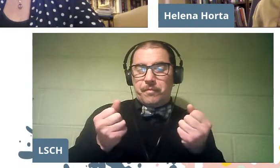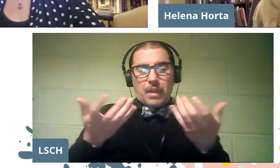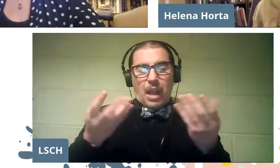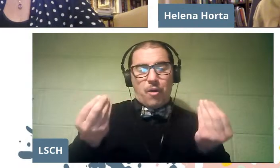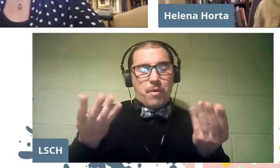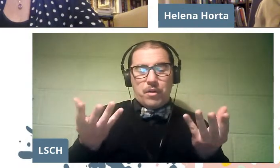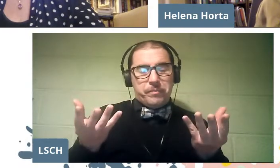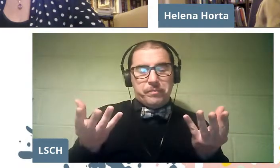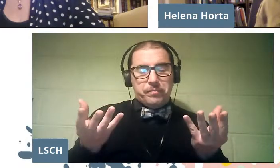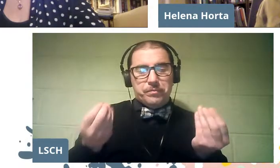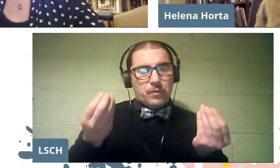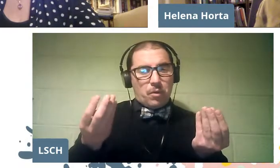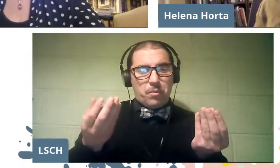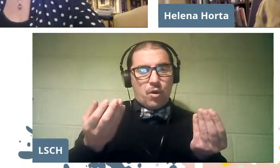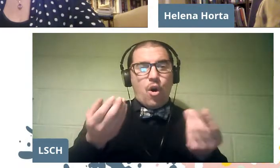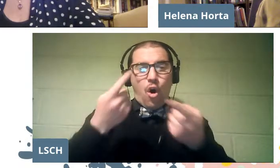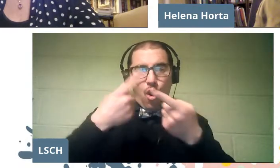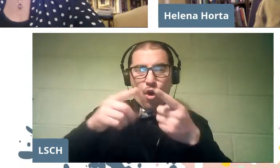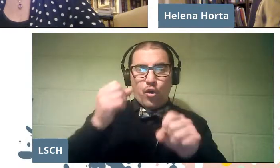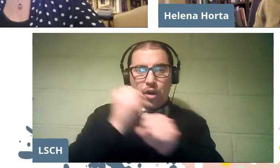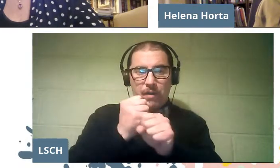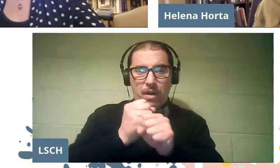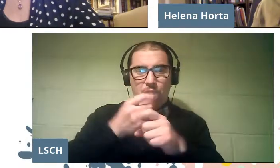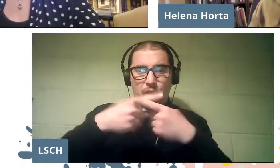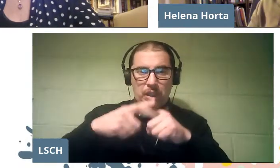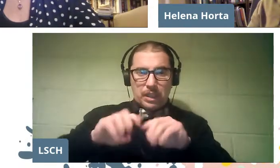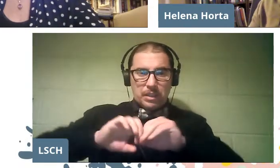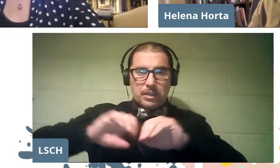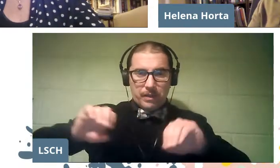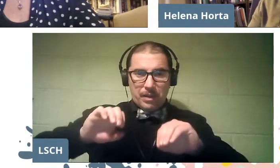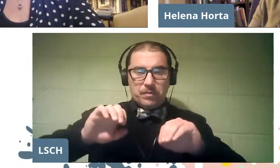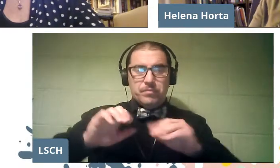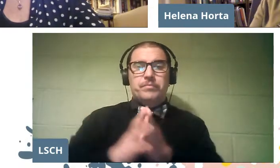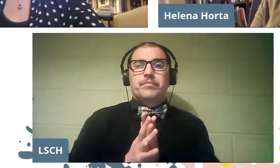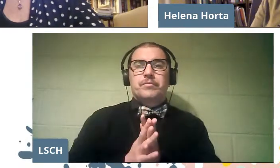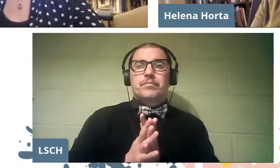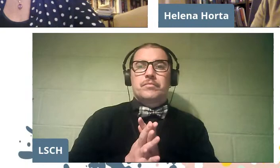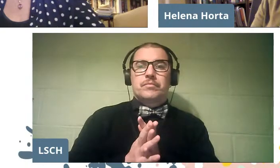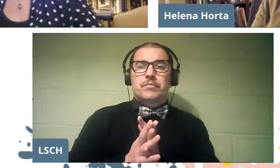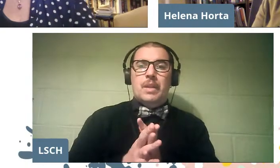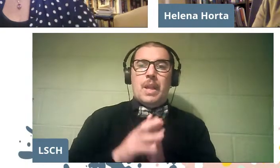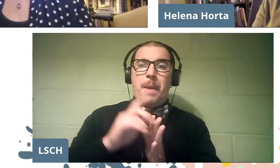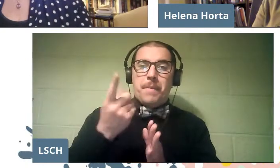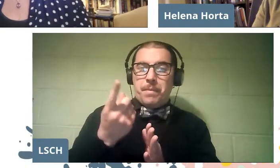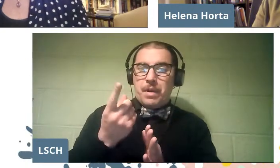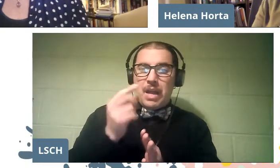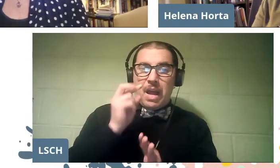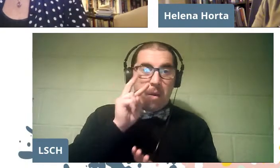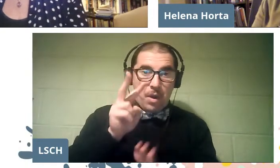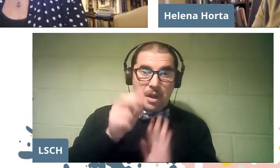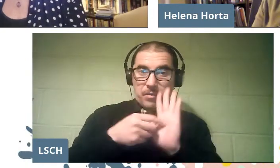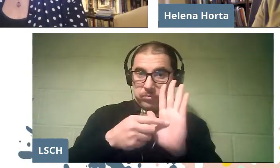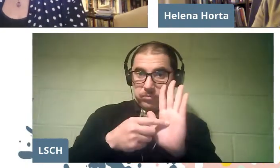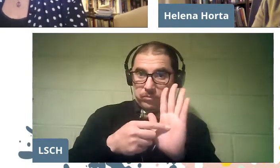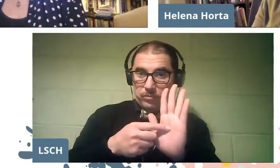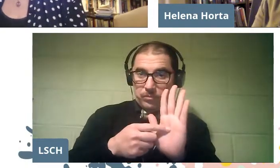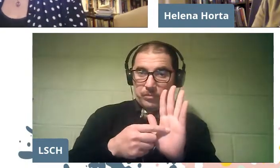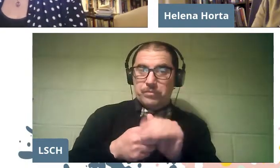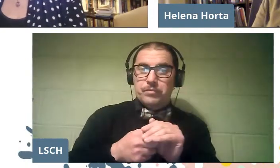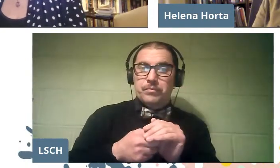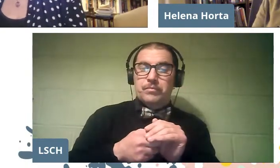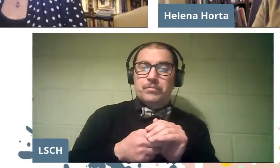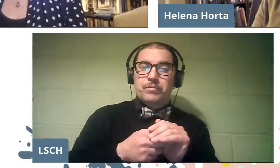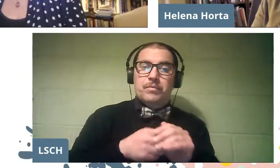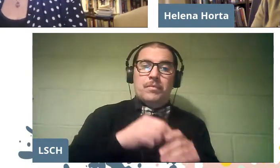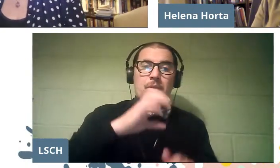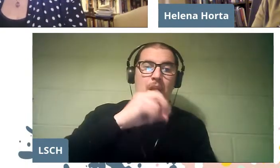hay otra división del trabajo textil, por así decirlo, y la primera imagen que mostré, la de la crónica de Guamampoma